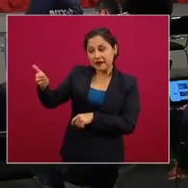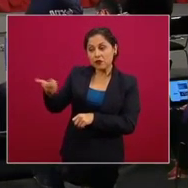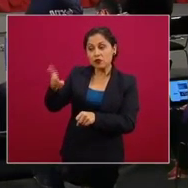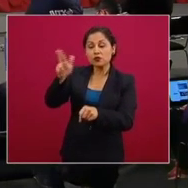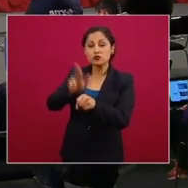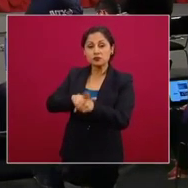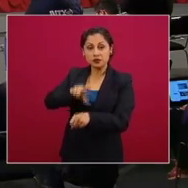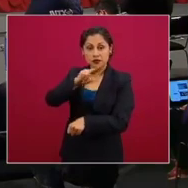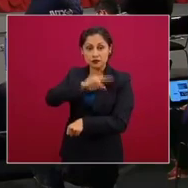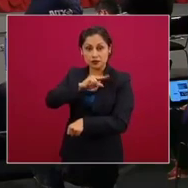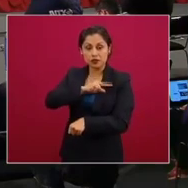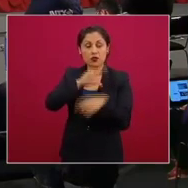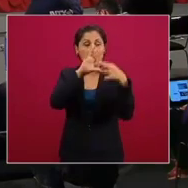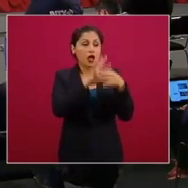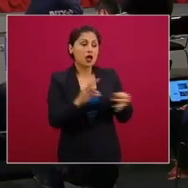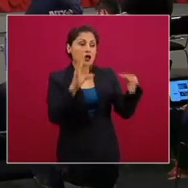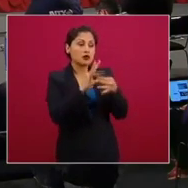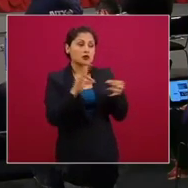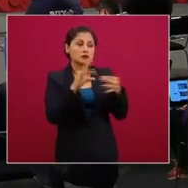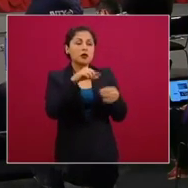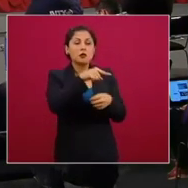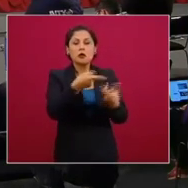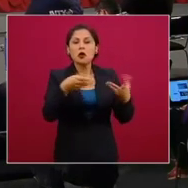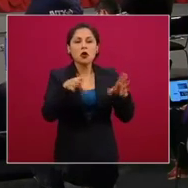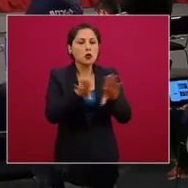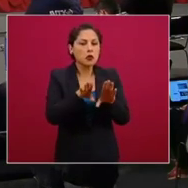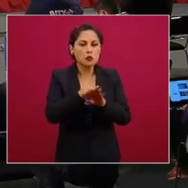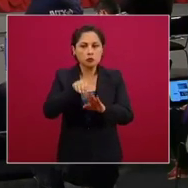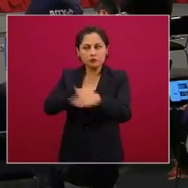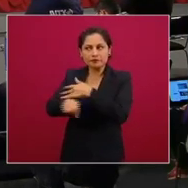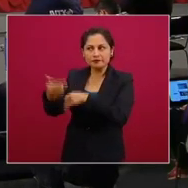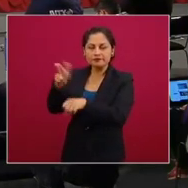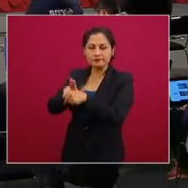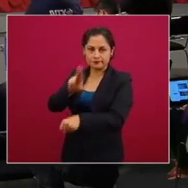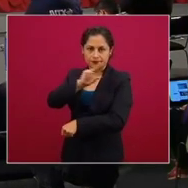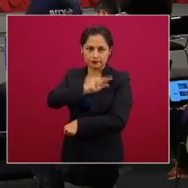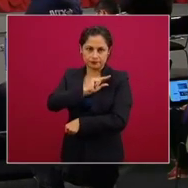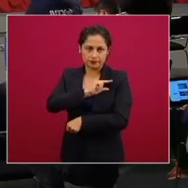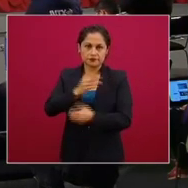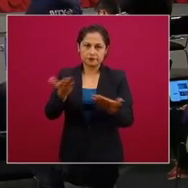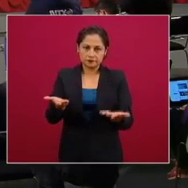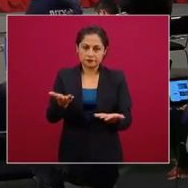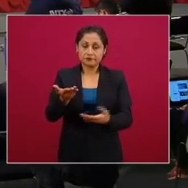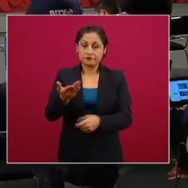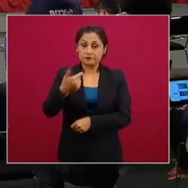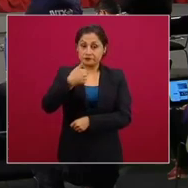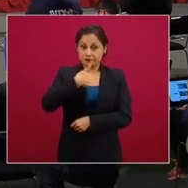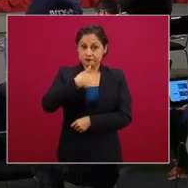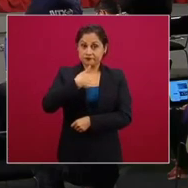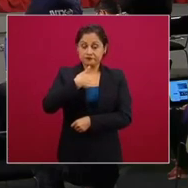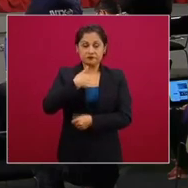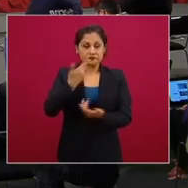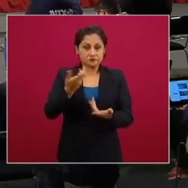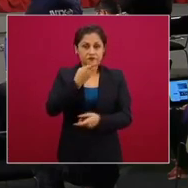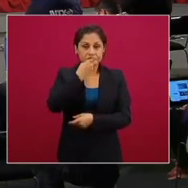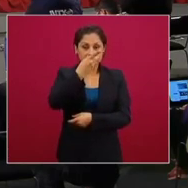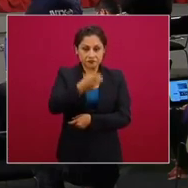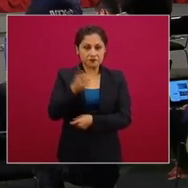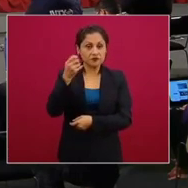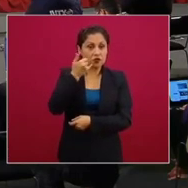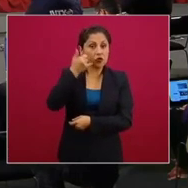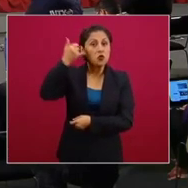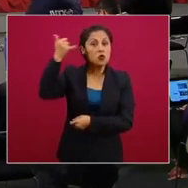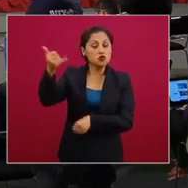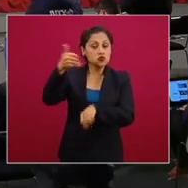dirá qué debe suceder. El trabajo yo como mexicano es realmente llamar al 800 que está aquí en